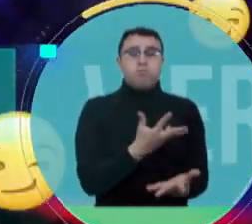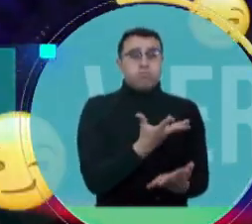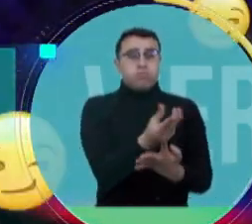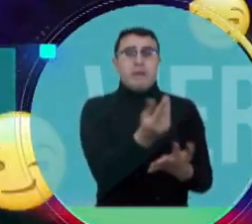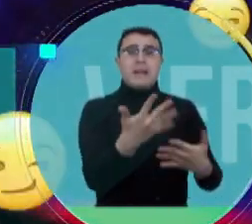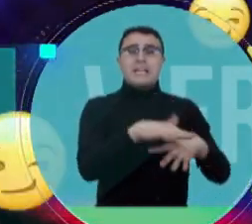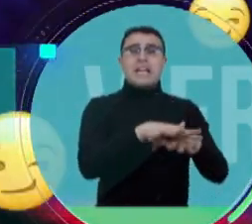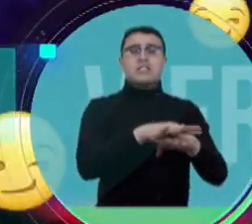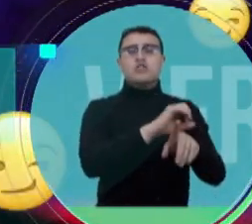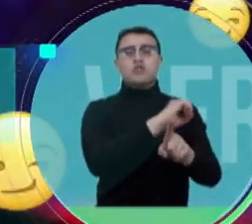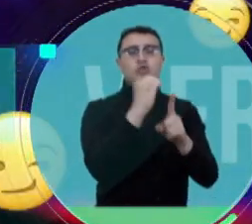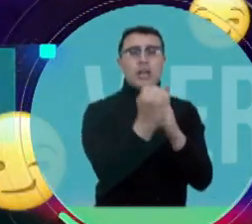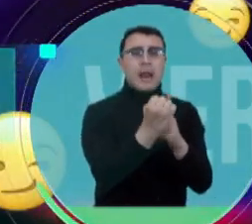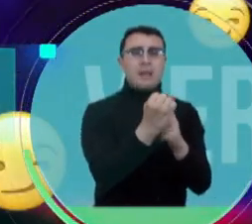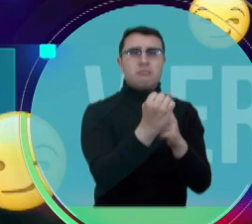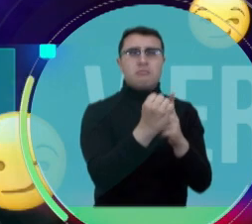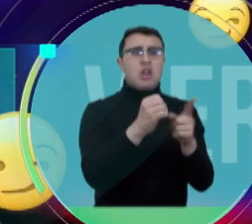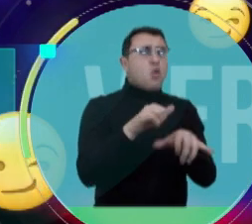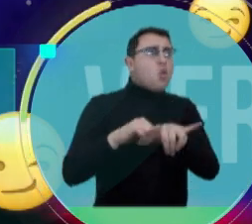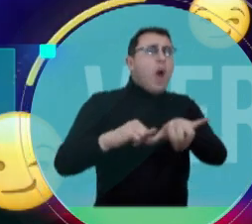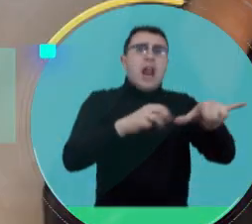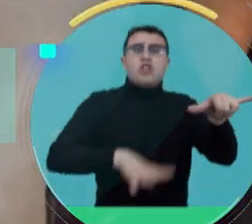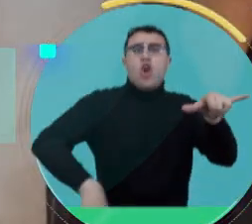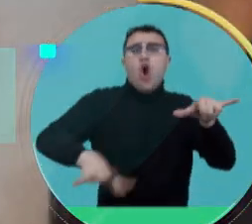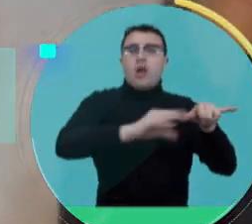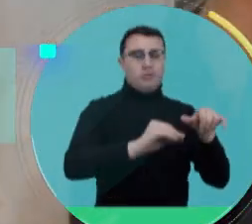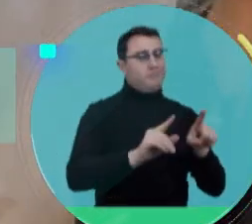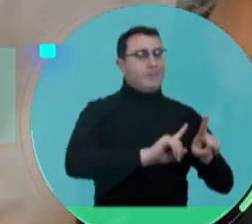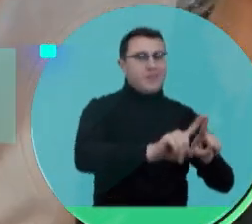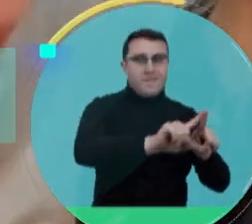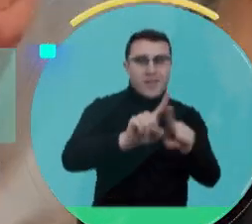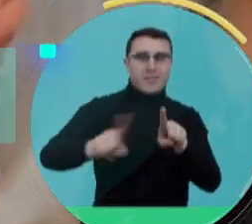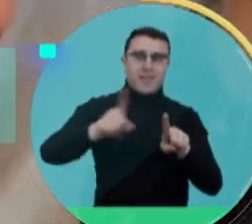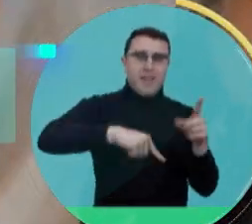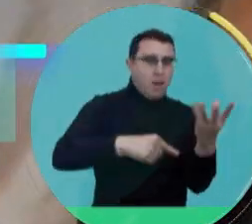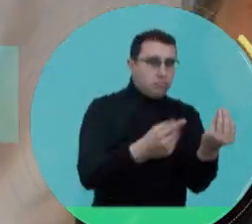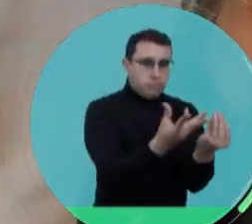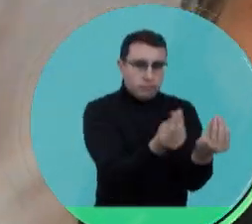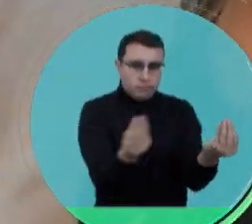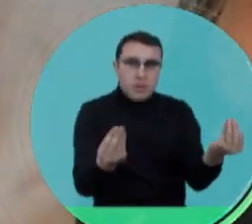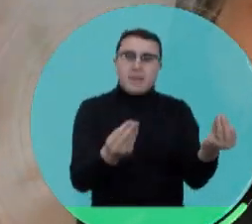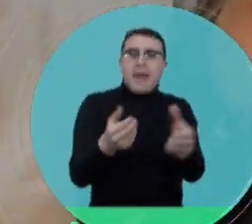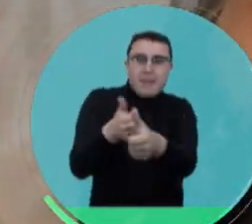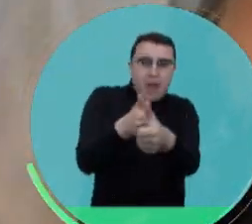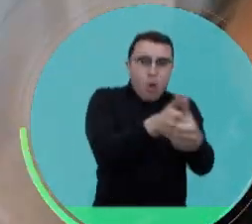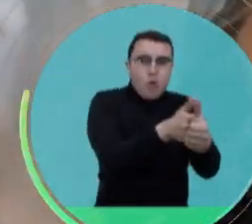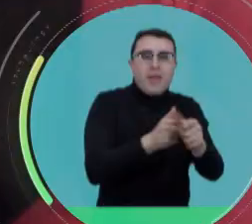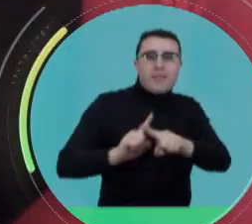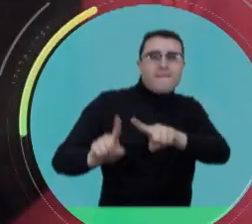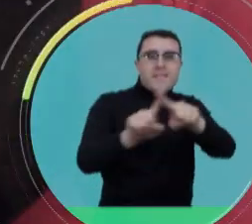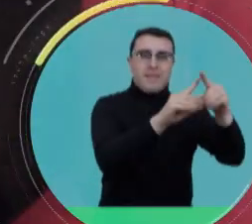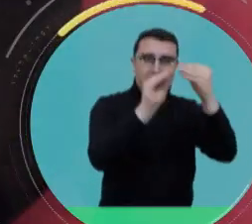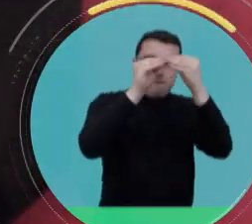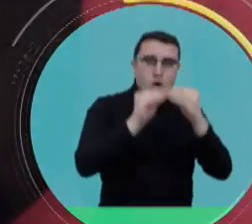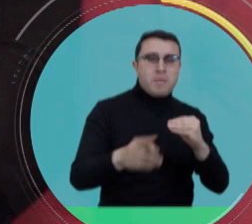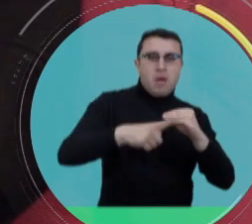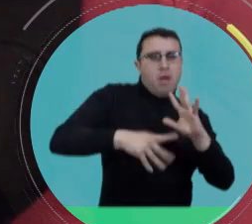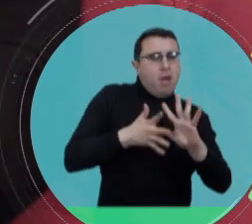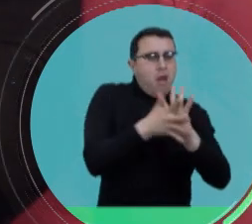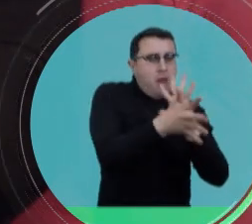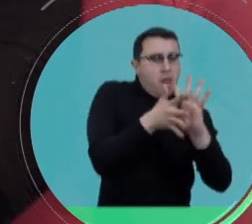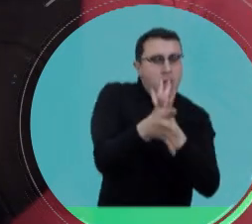no puedo contar lo mismo en una red social eh cada una lleva un ritmo cada una lleva una manera de contarlo y cada una